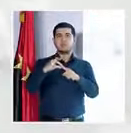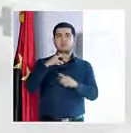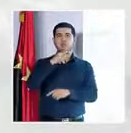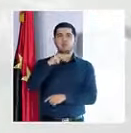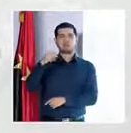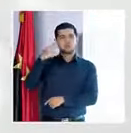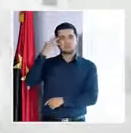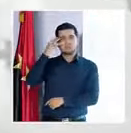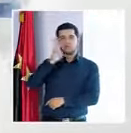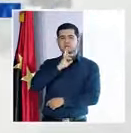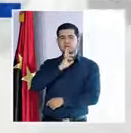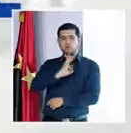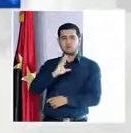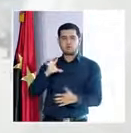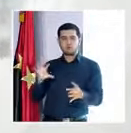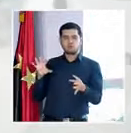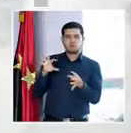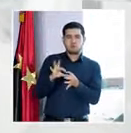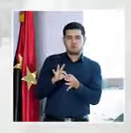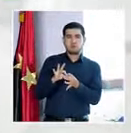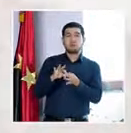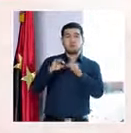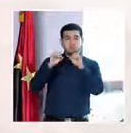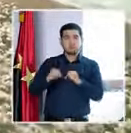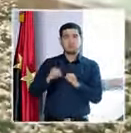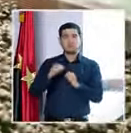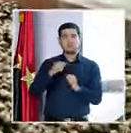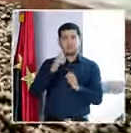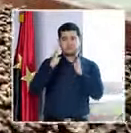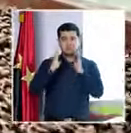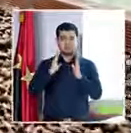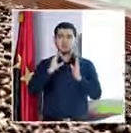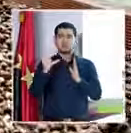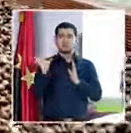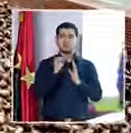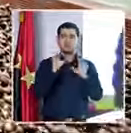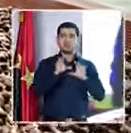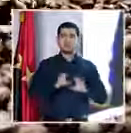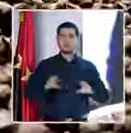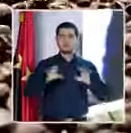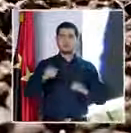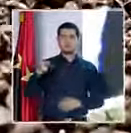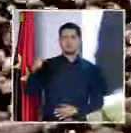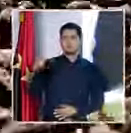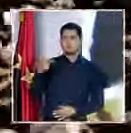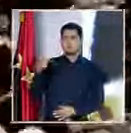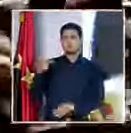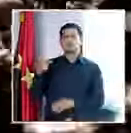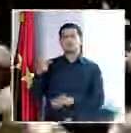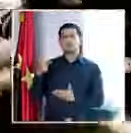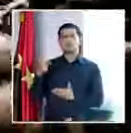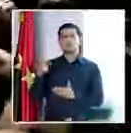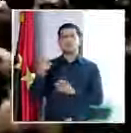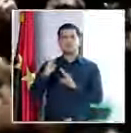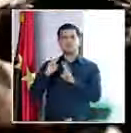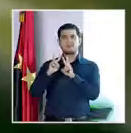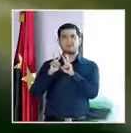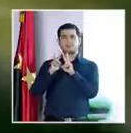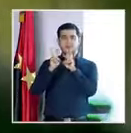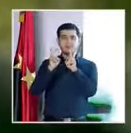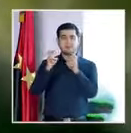Norte de Santander Responde, desarrollada con Bancoldex, para atender los efectos negativos en las actividades productivas de emprendimientos